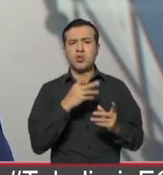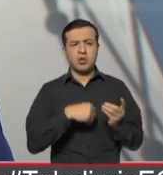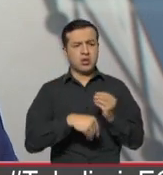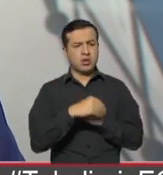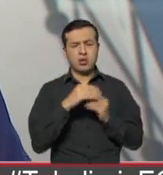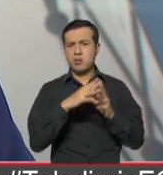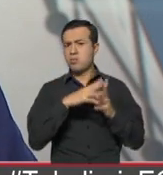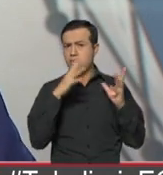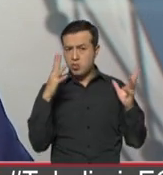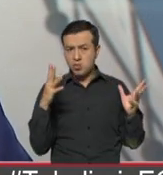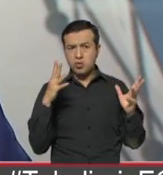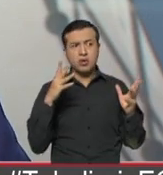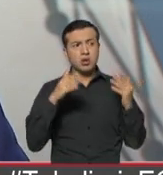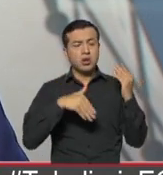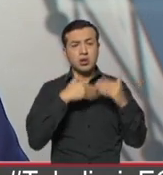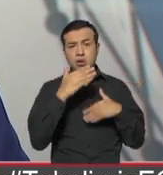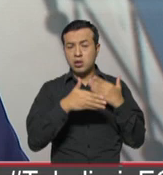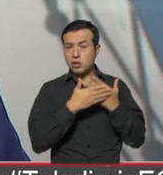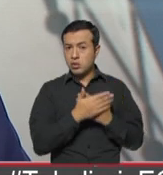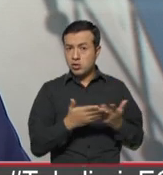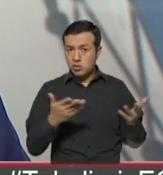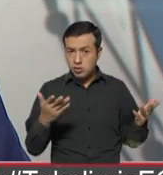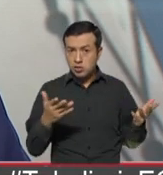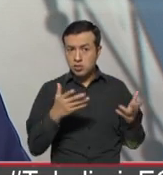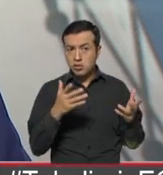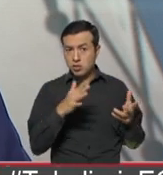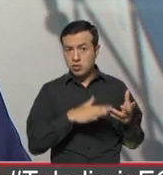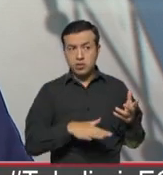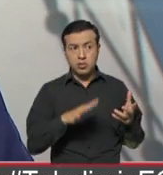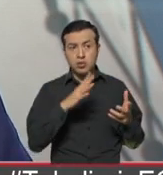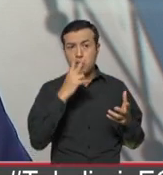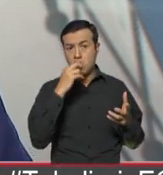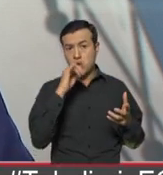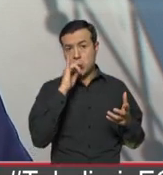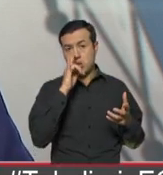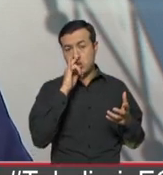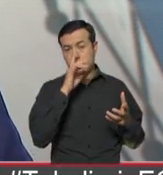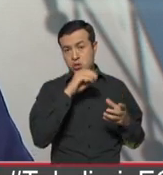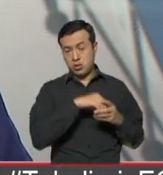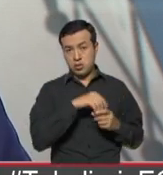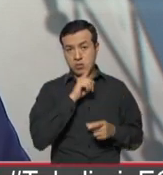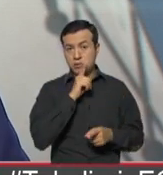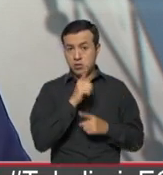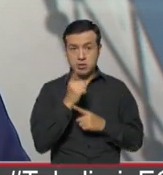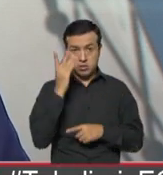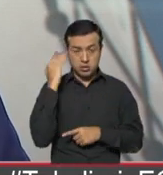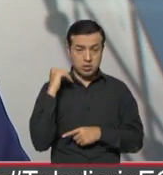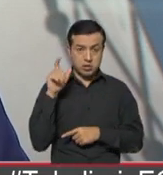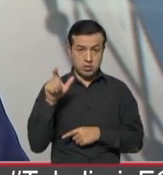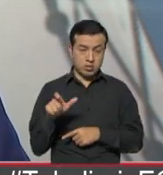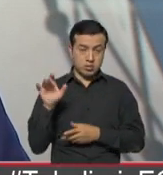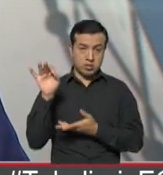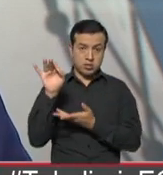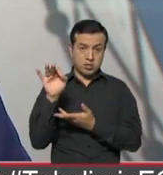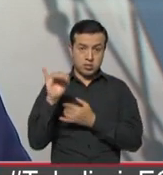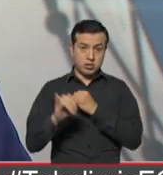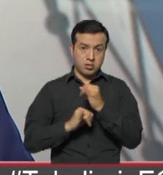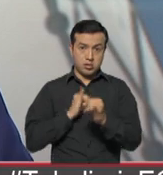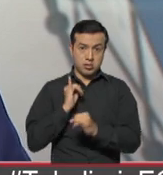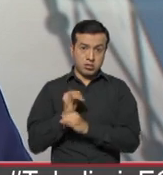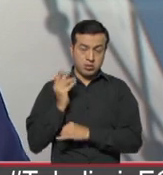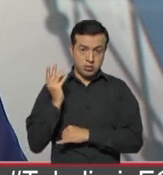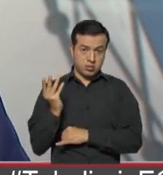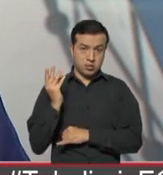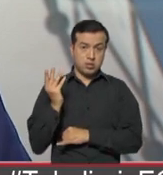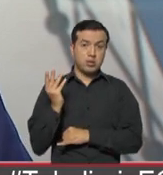inversión, que se pueden convertir en estos hoteles de 5 estrellas, como mencionaba el representante internacional.